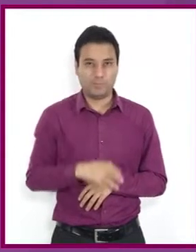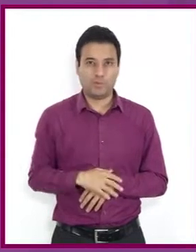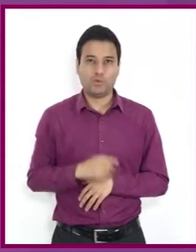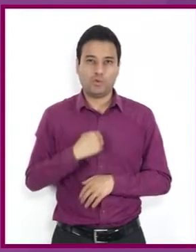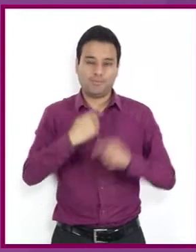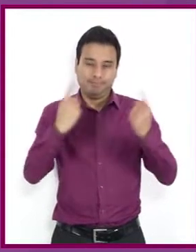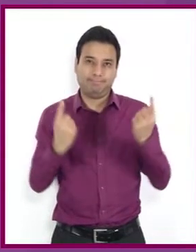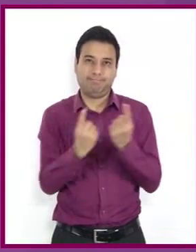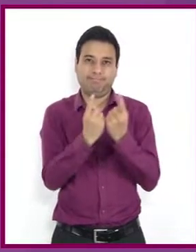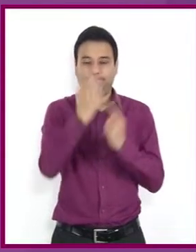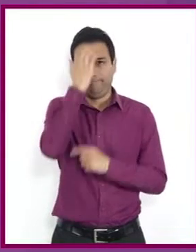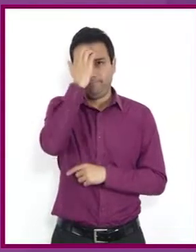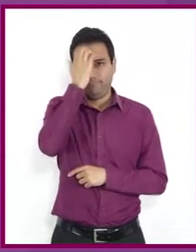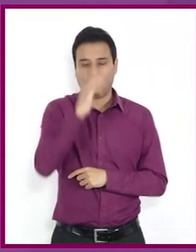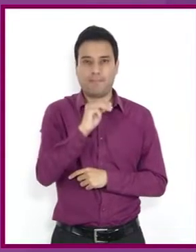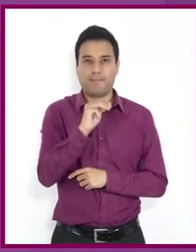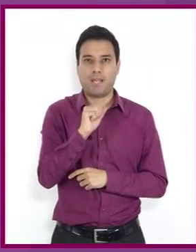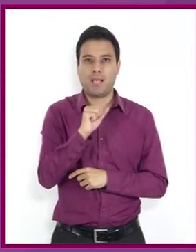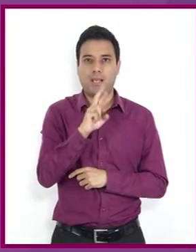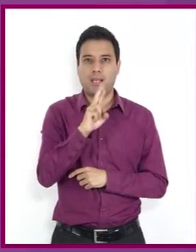Gamba.